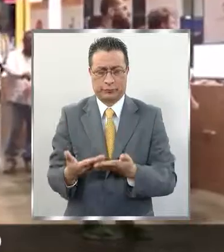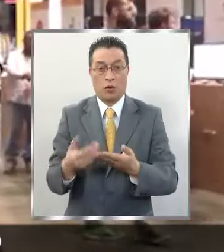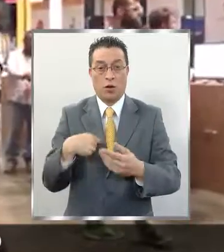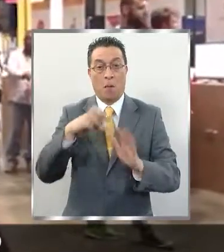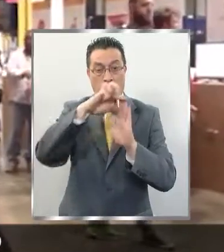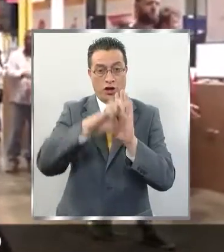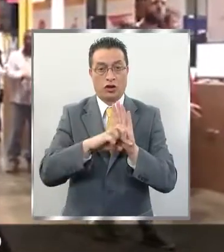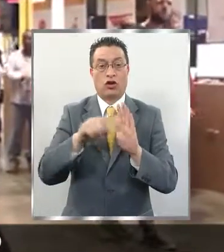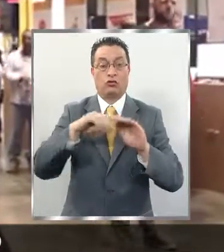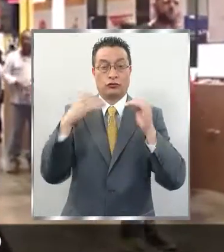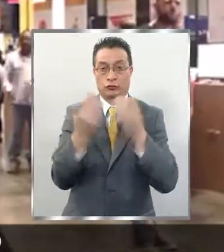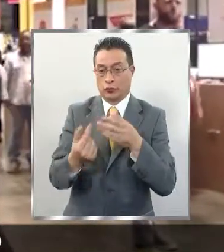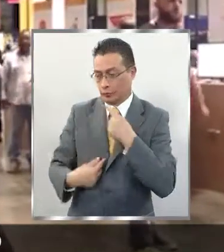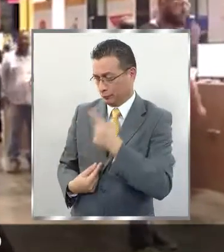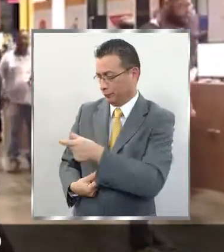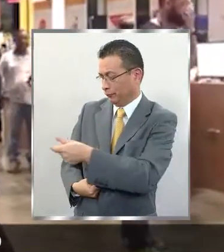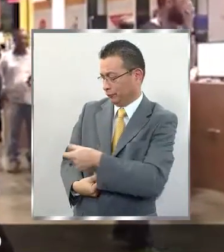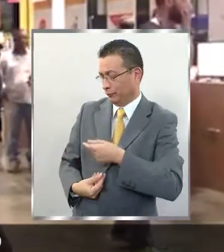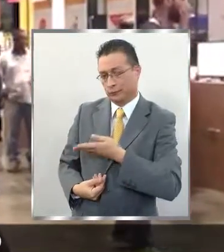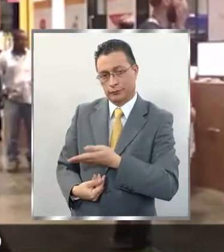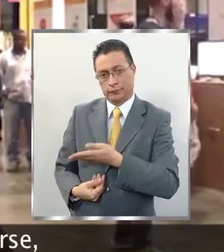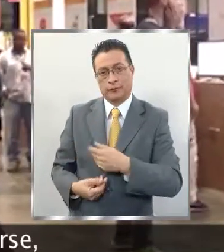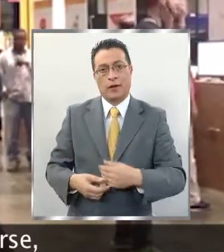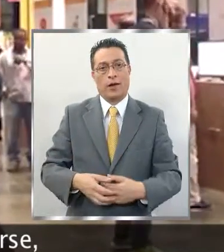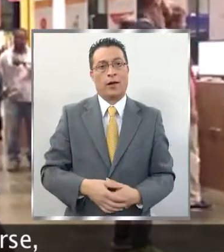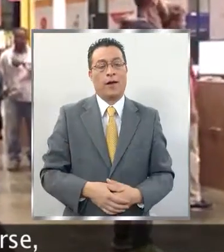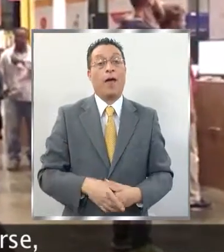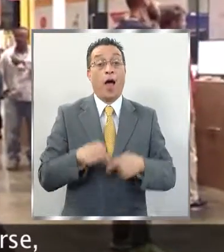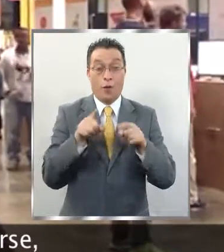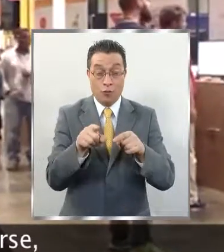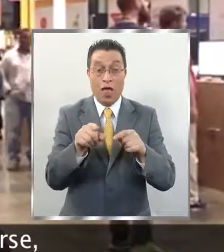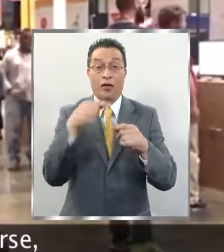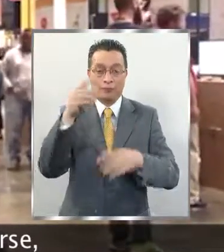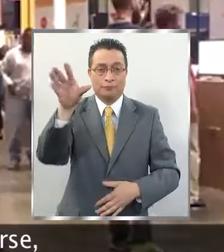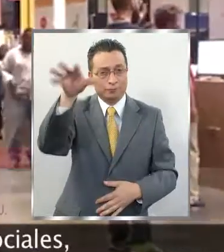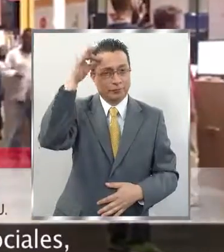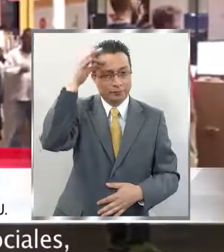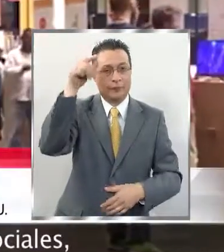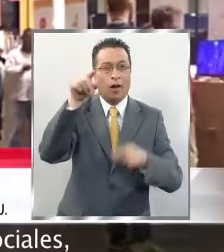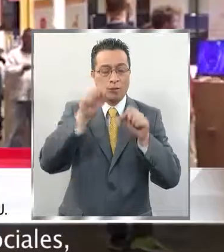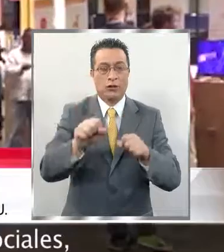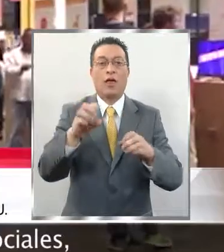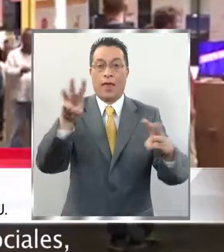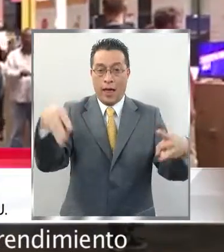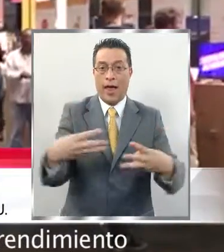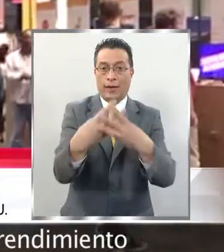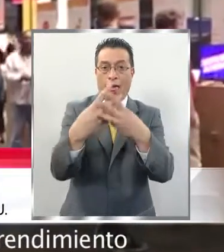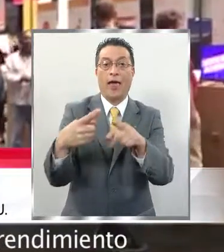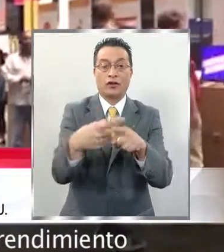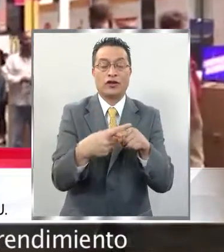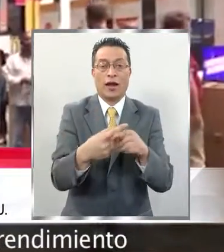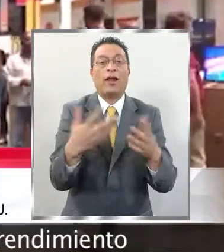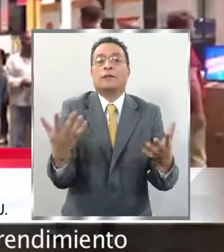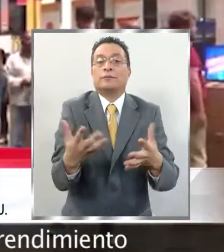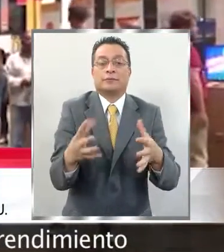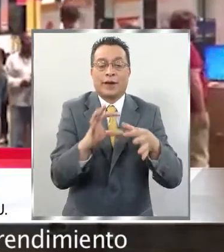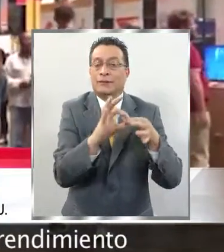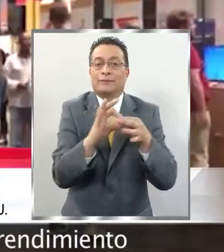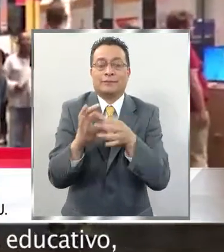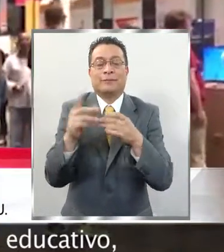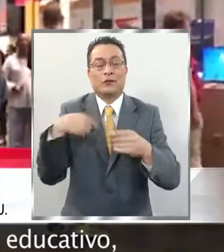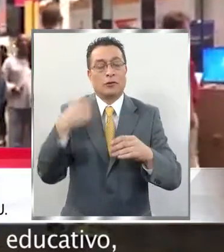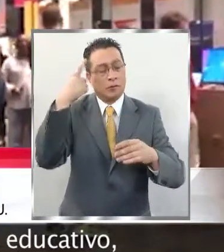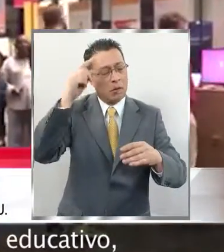www.mouti.co y ahí pueden enterarse también en las redes sociales de qué se trata nuestro